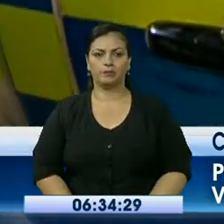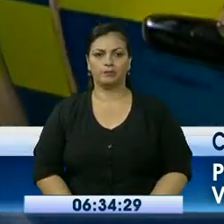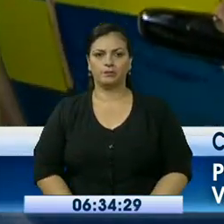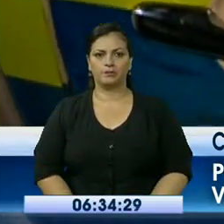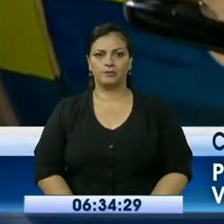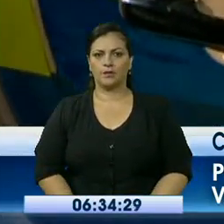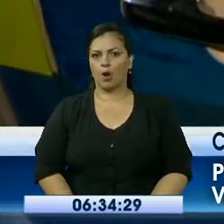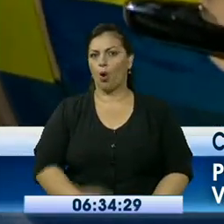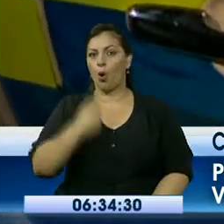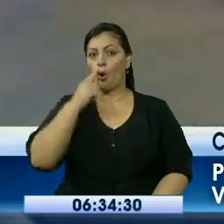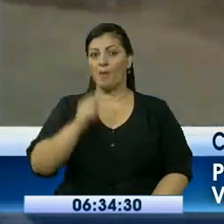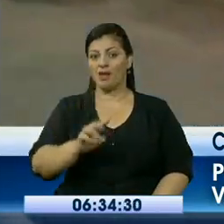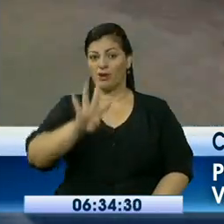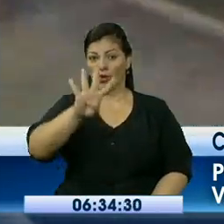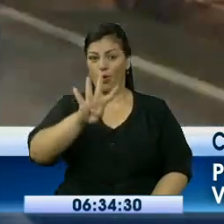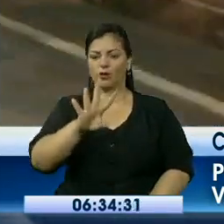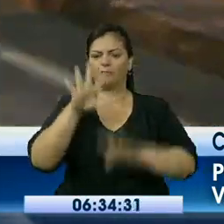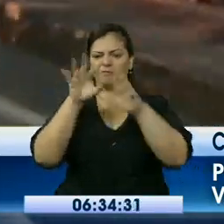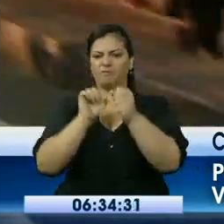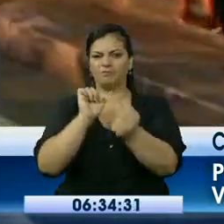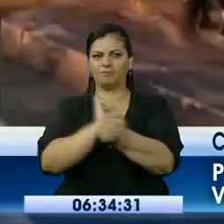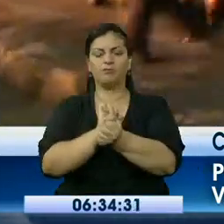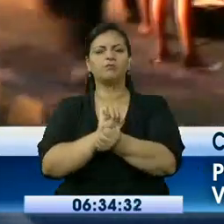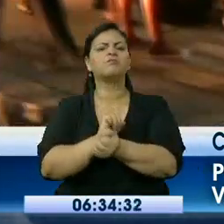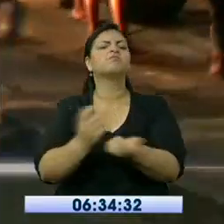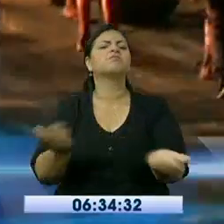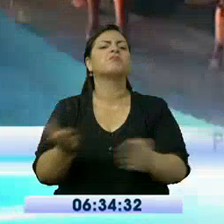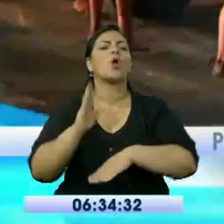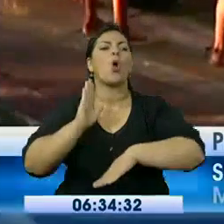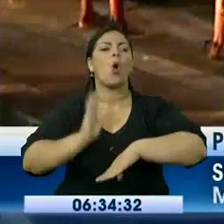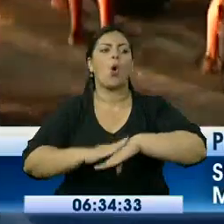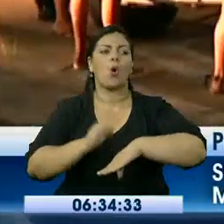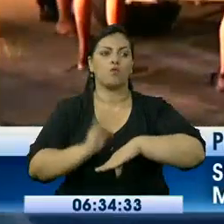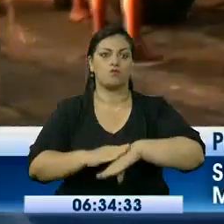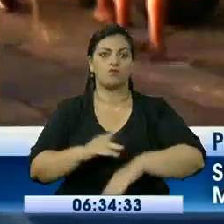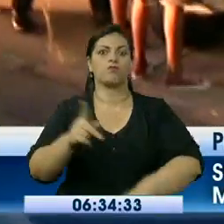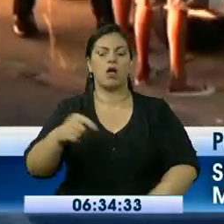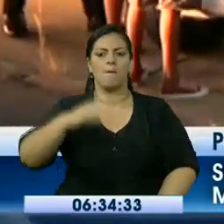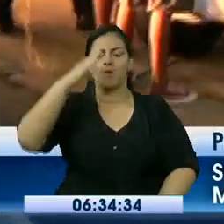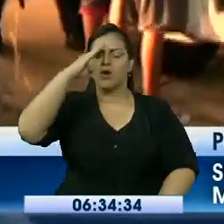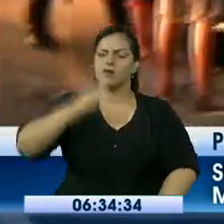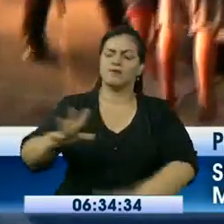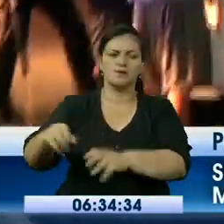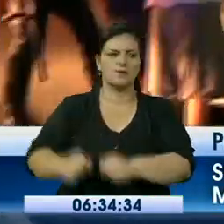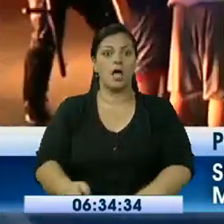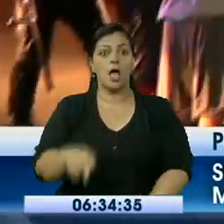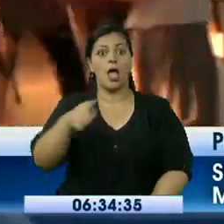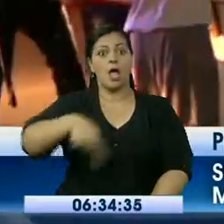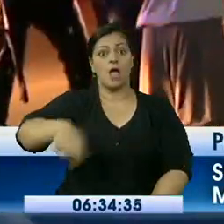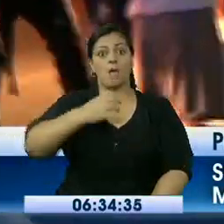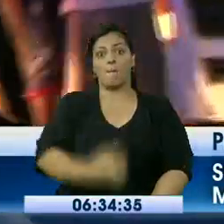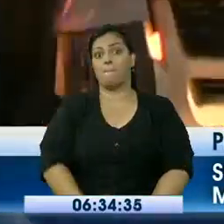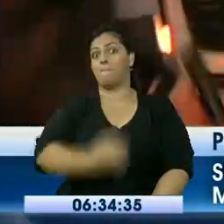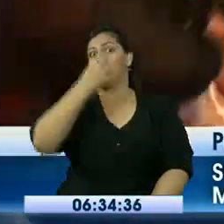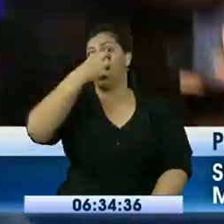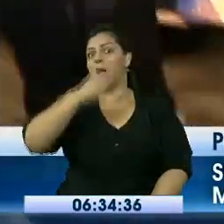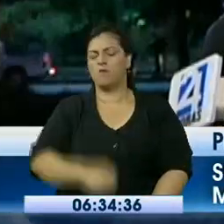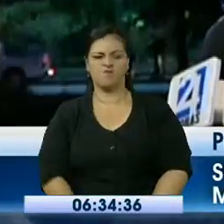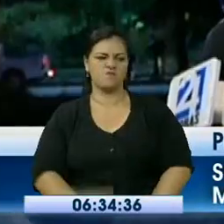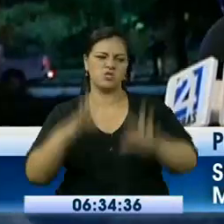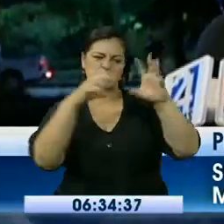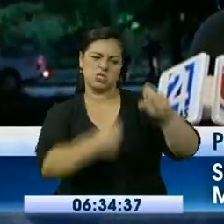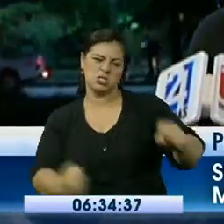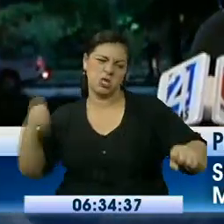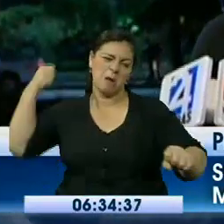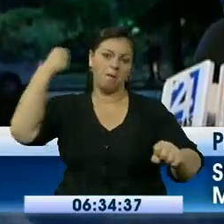Cuatro conductores fueron detenidos por aparentemente agredir a varios uniformados. Que hay aquí señores agentes que fueron golpeados, se les